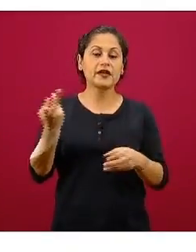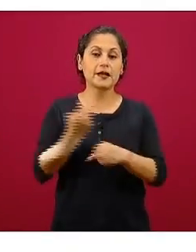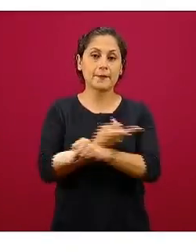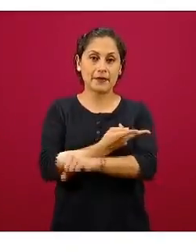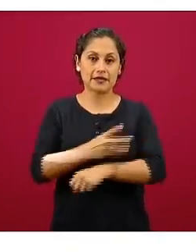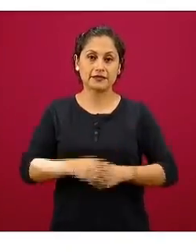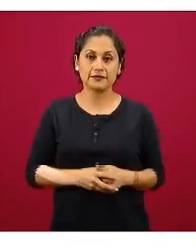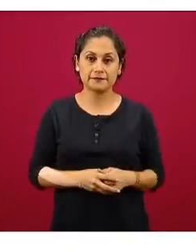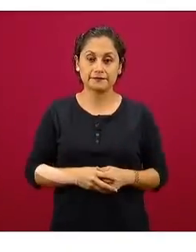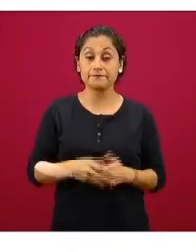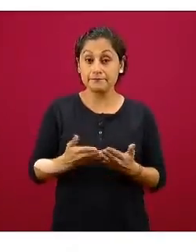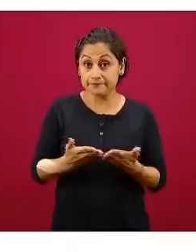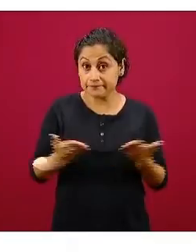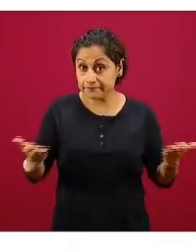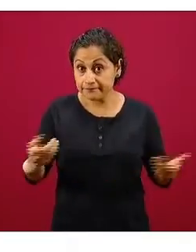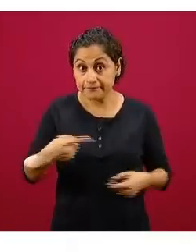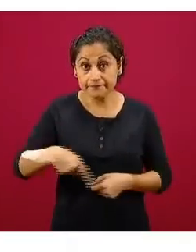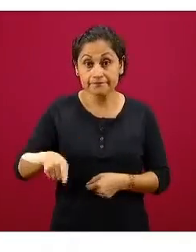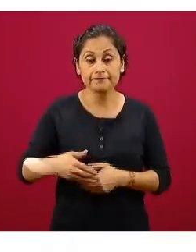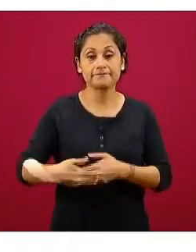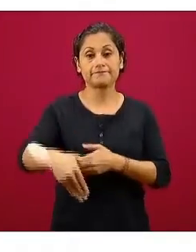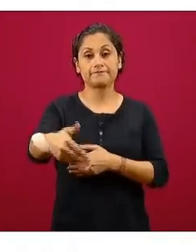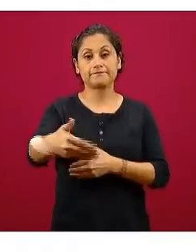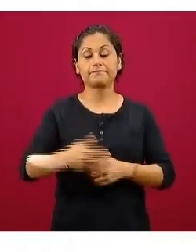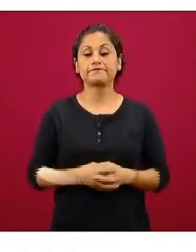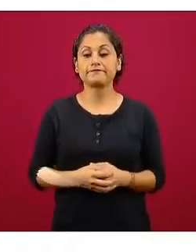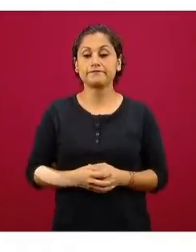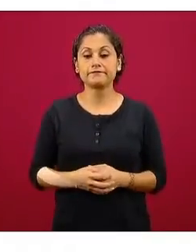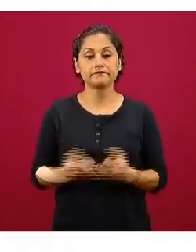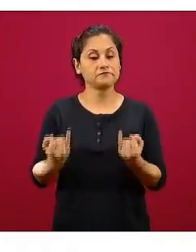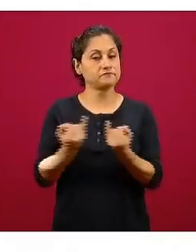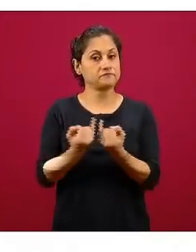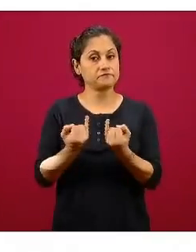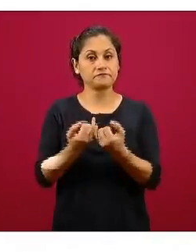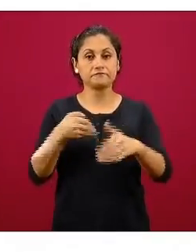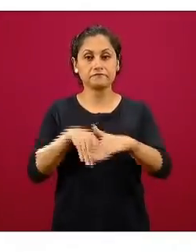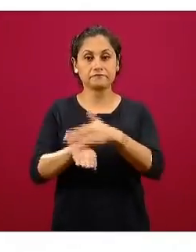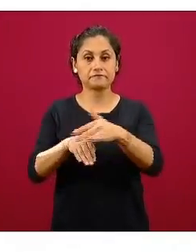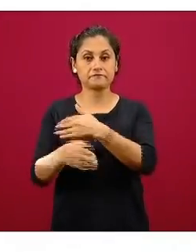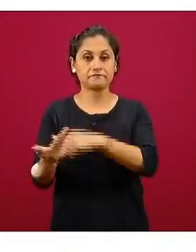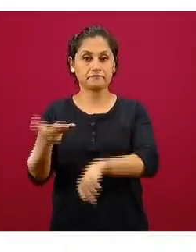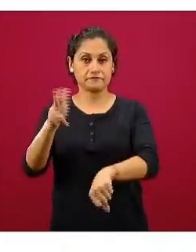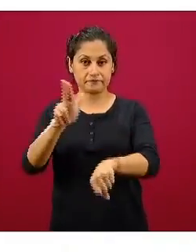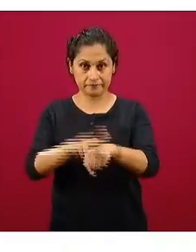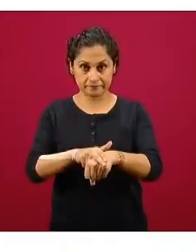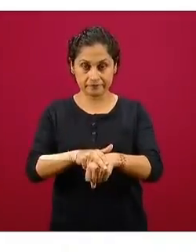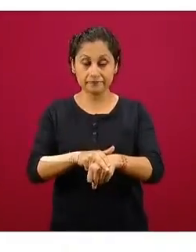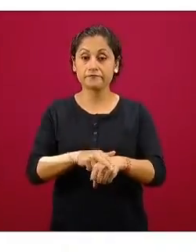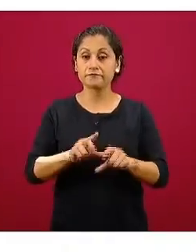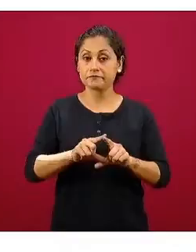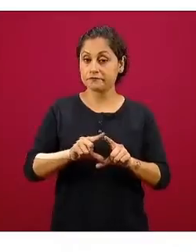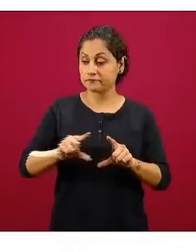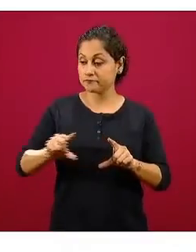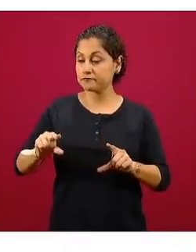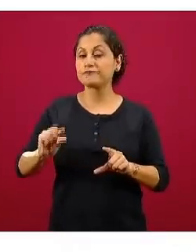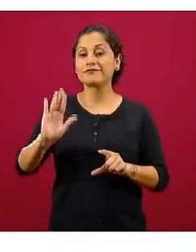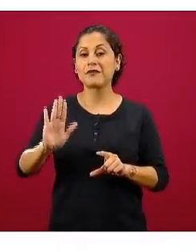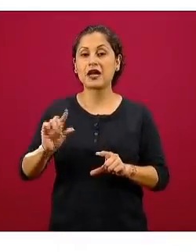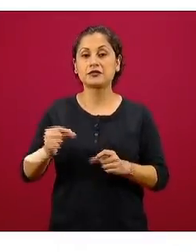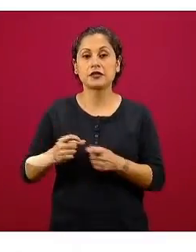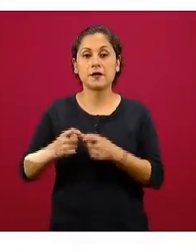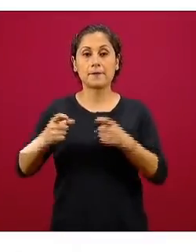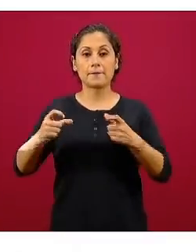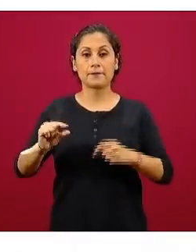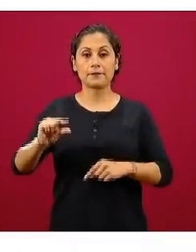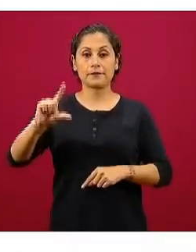pasar a partir de ahora. La siguiente. Lo mismo hospitalización, tendencia entre plana y un poco en ascenso. Y la